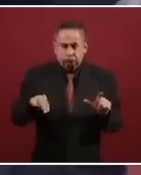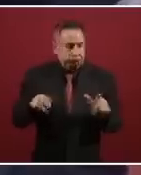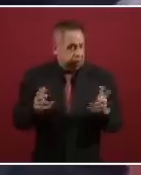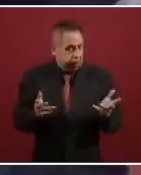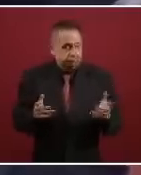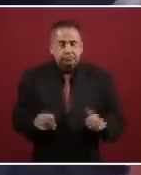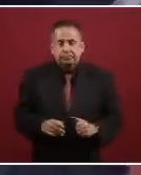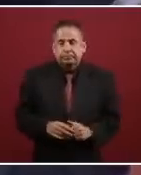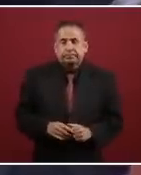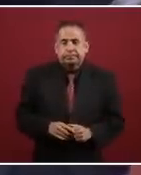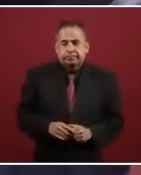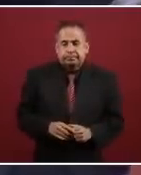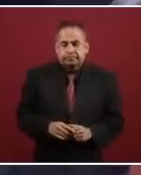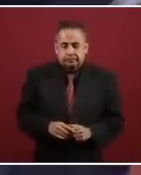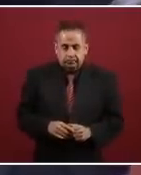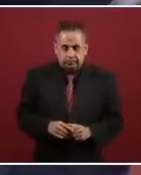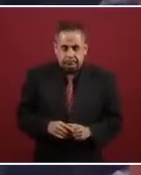Nacional.